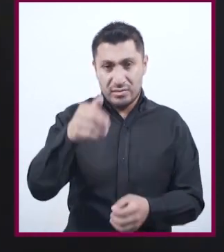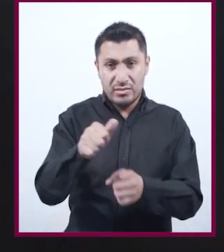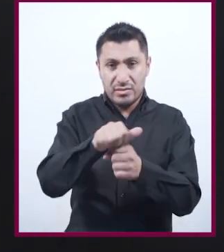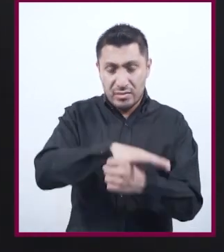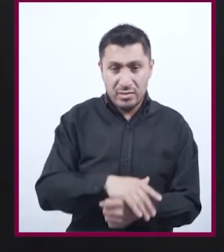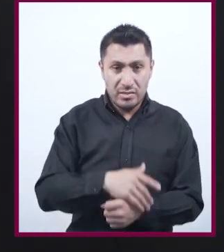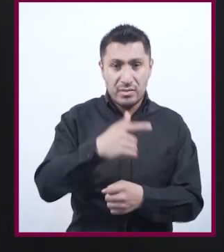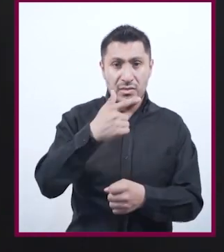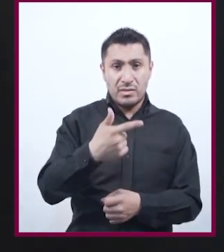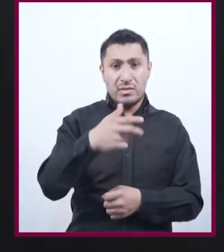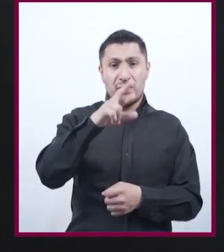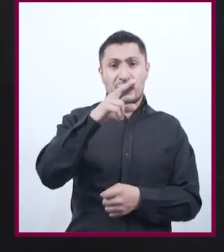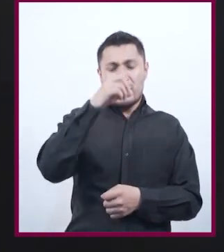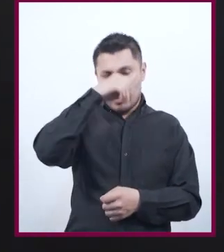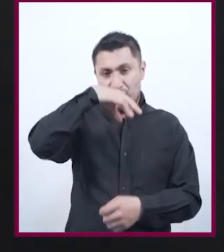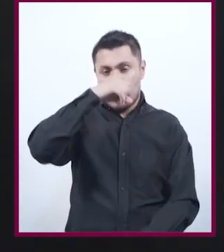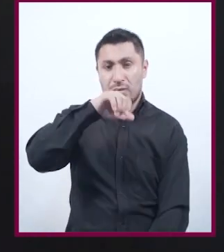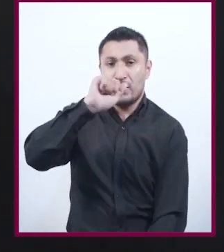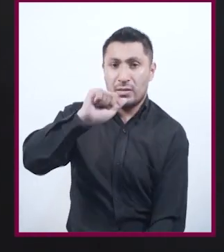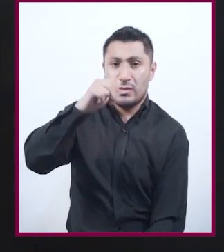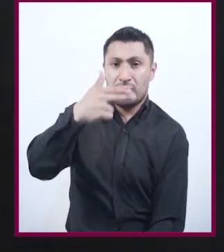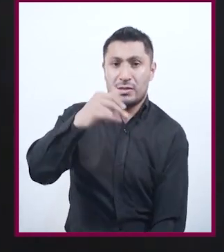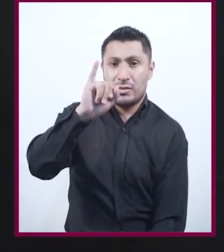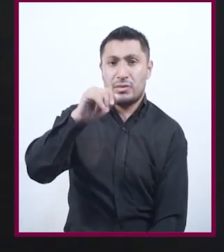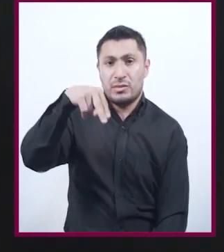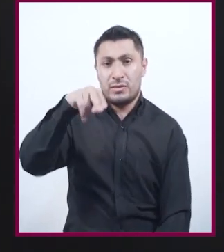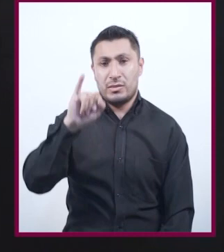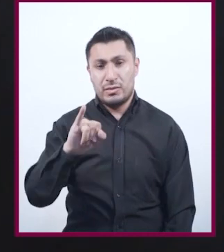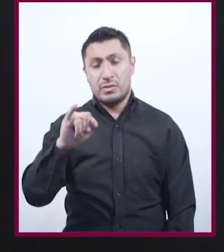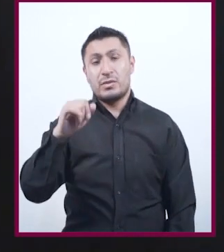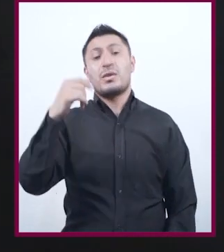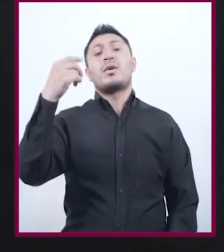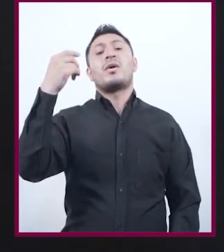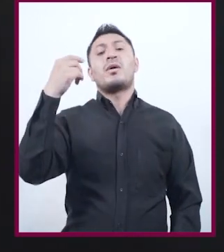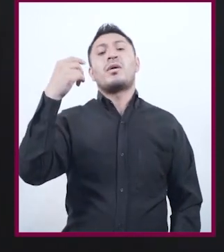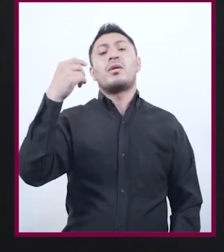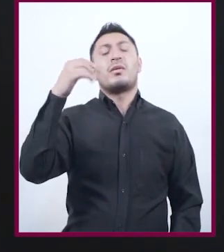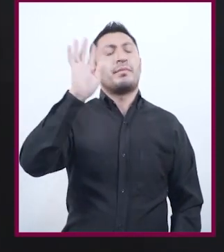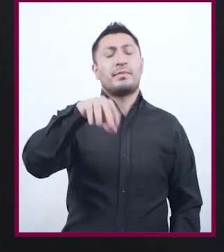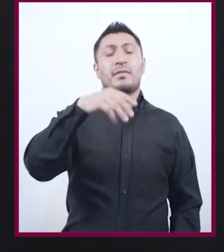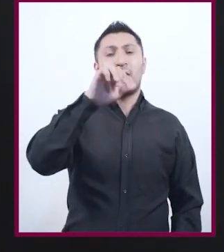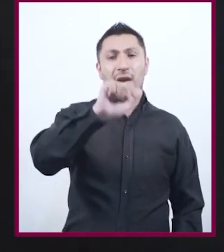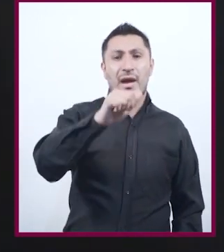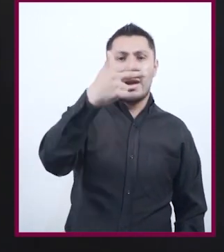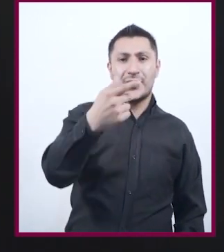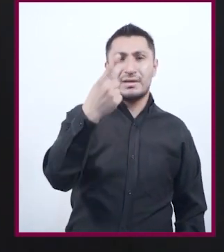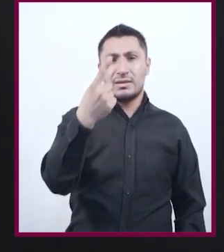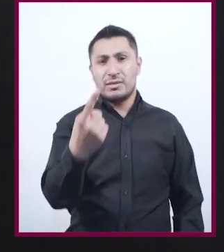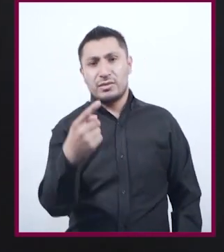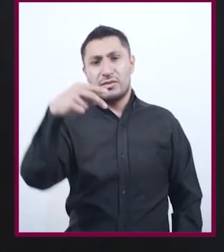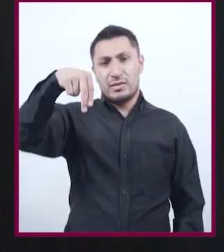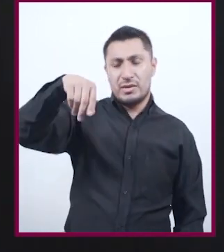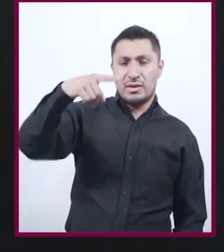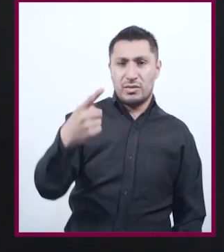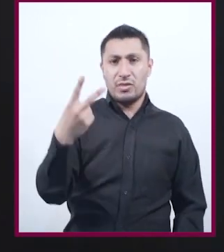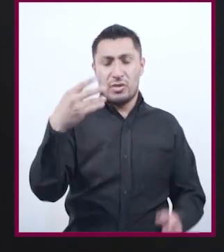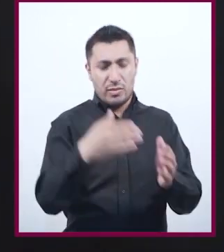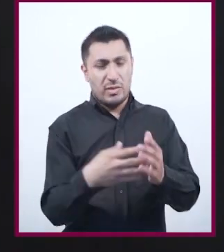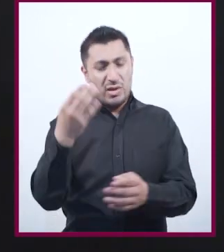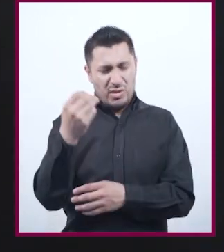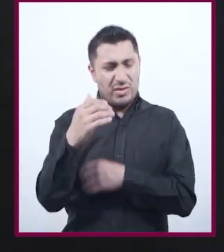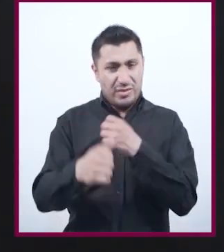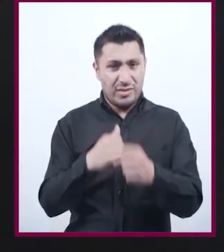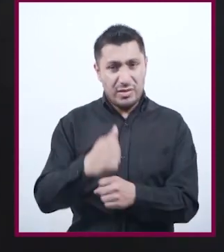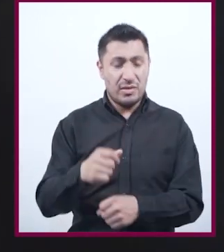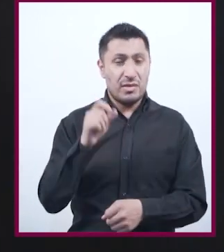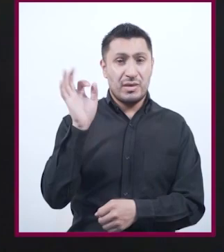AH1N1 en 2009? Tal vez aún estabas muy bebé haciendo tus travesuras, pero ese año la Pasión de Cristo de Iztapalapa no fue suspendida